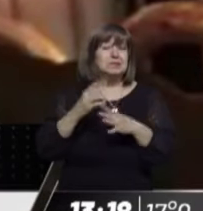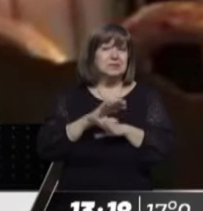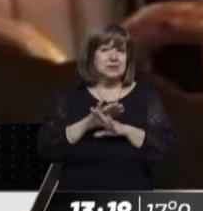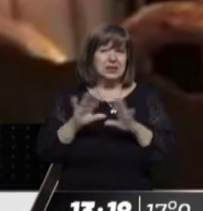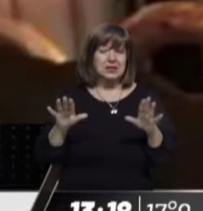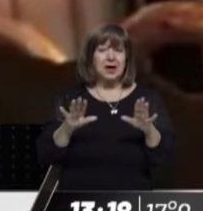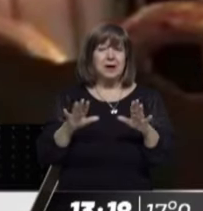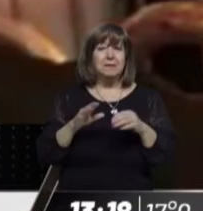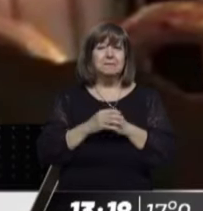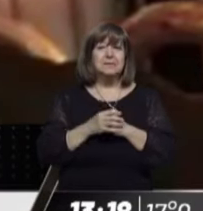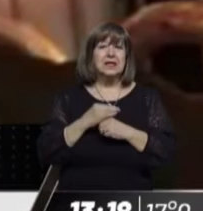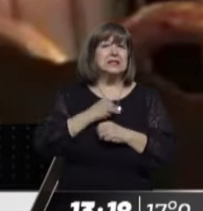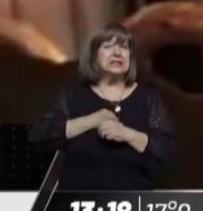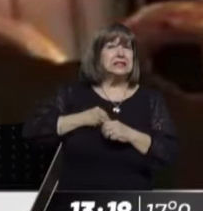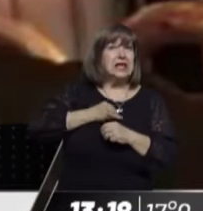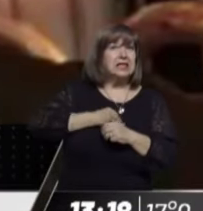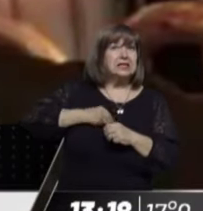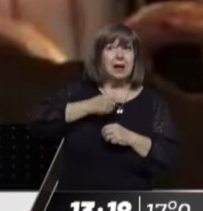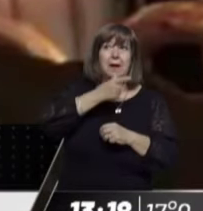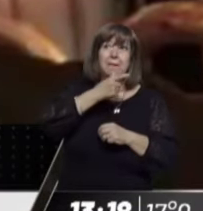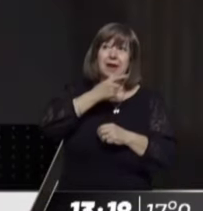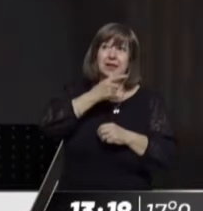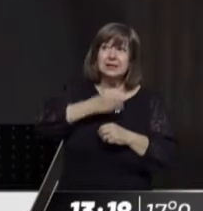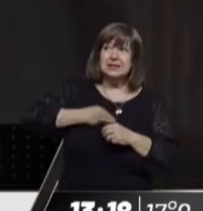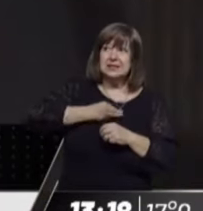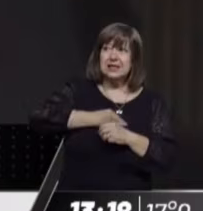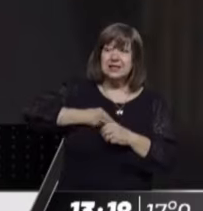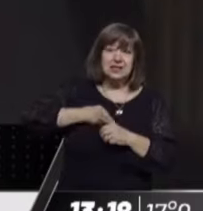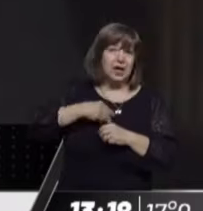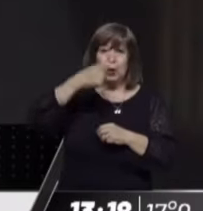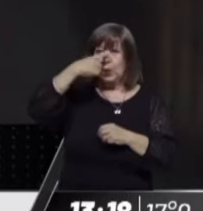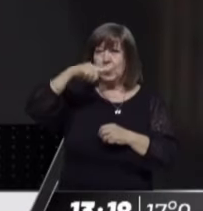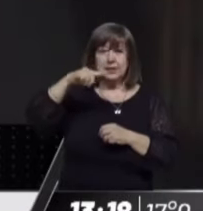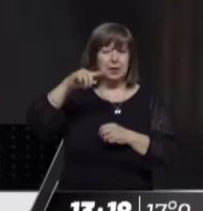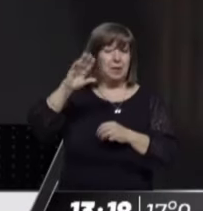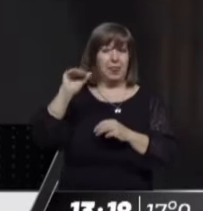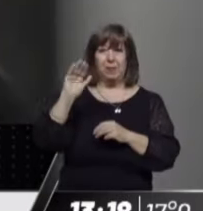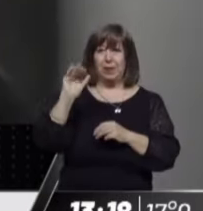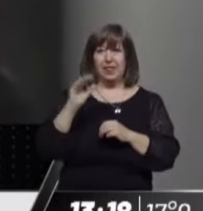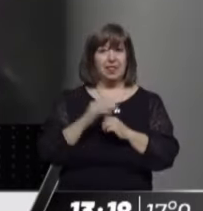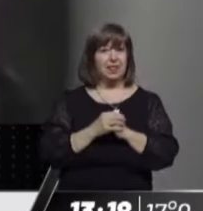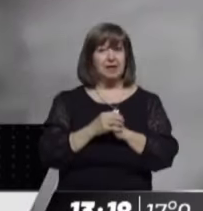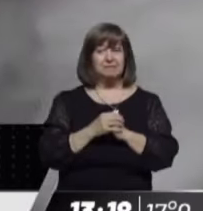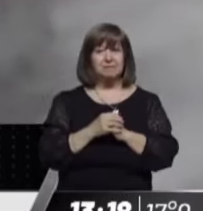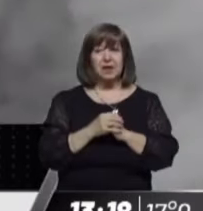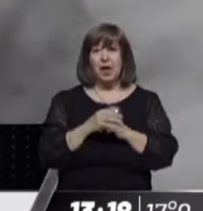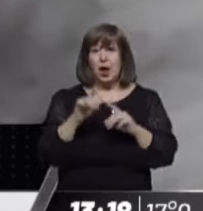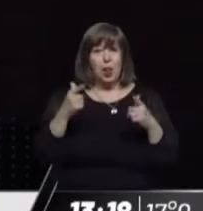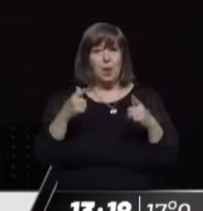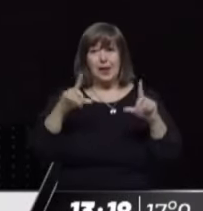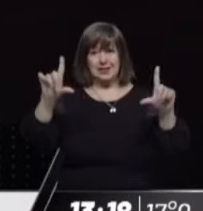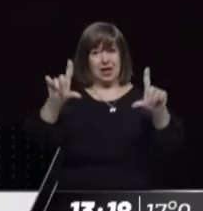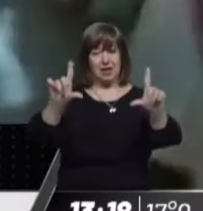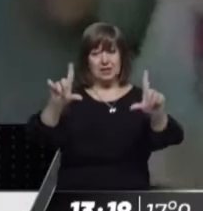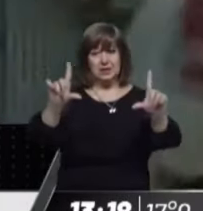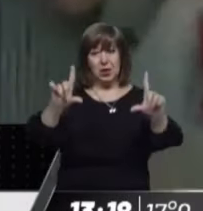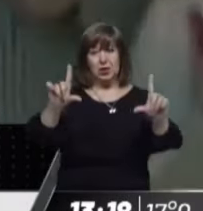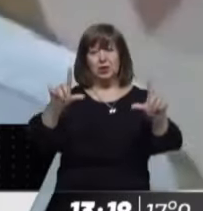vez lo sabía sin saberlo, ¿no? Esas cosas. Yo creo que sí. Yo creo que sí, porque fue su última aparición artística en